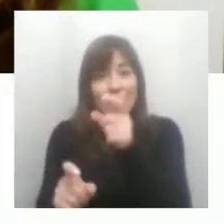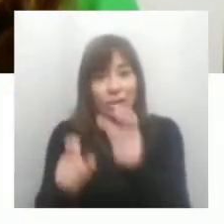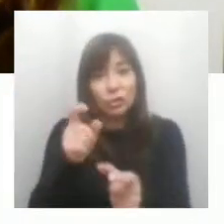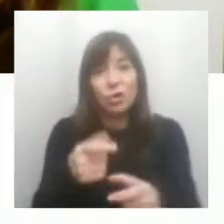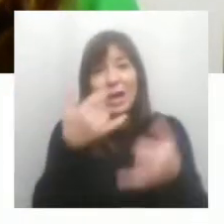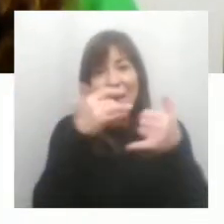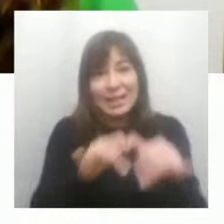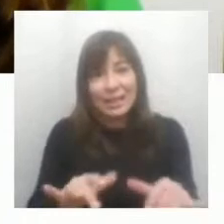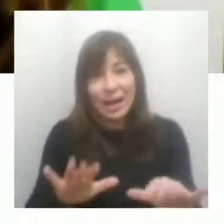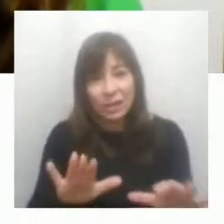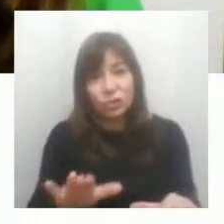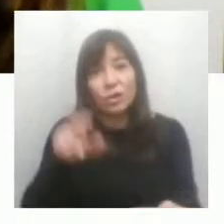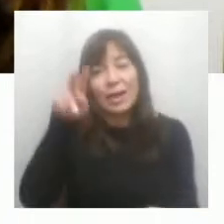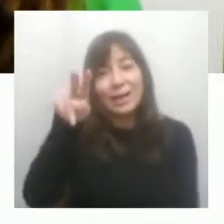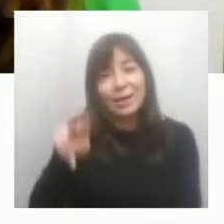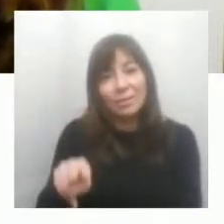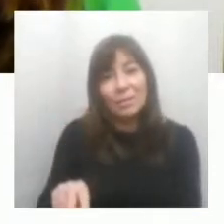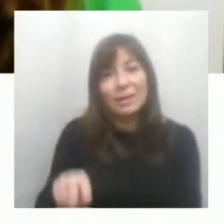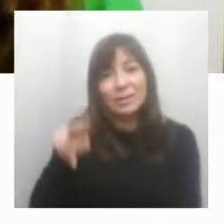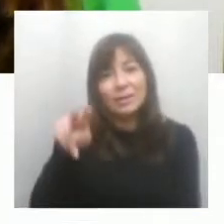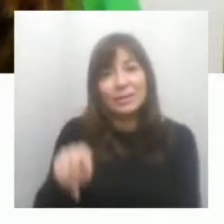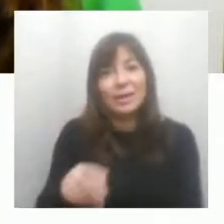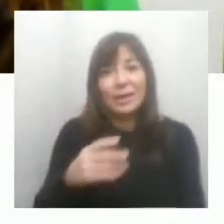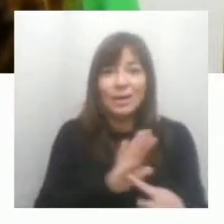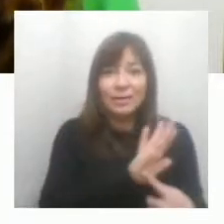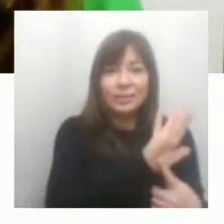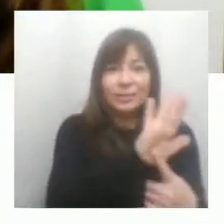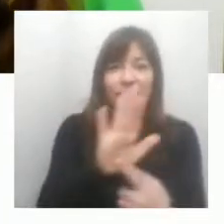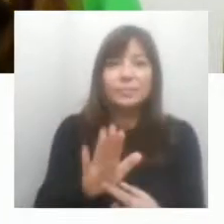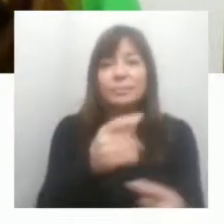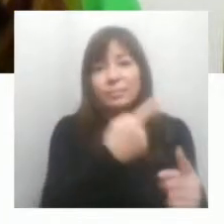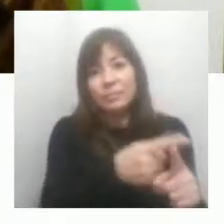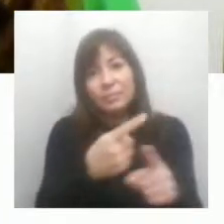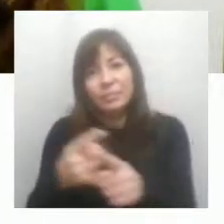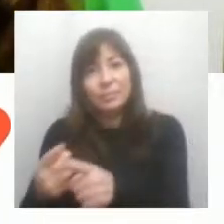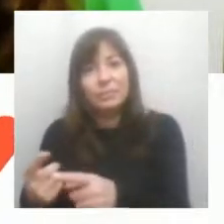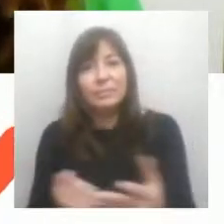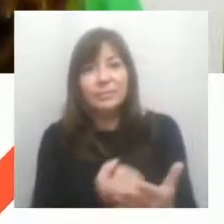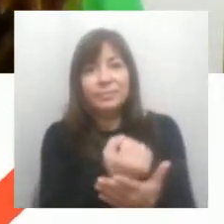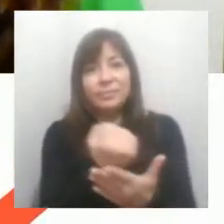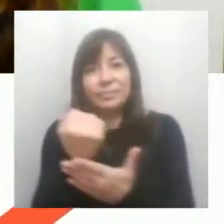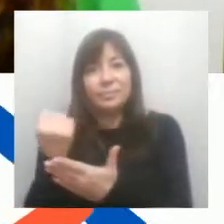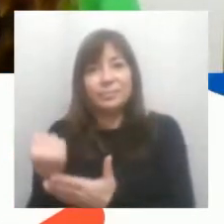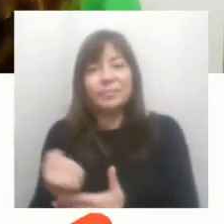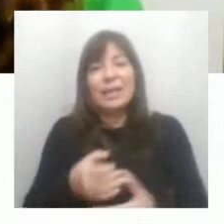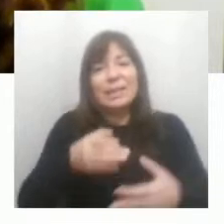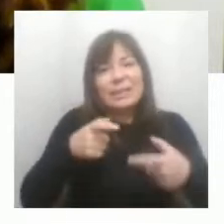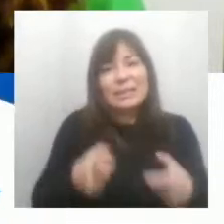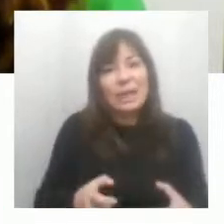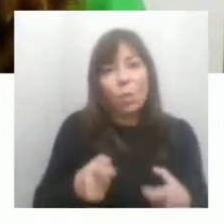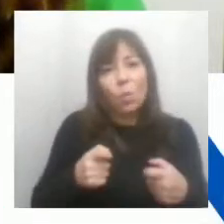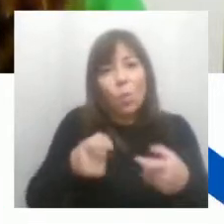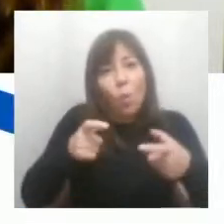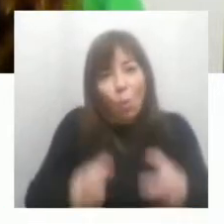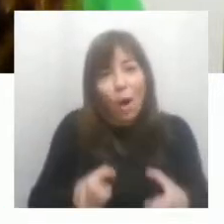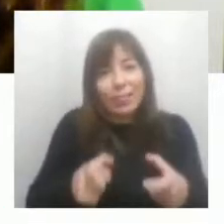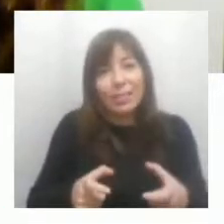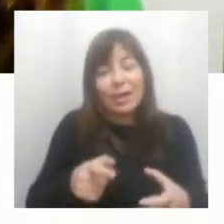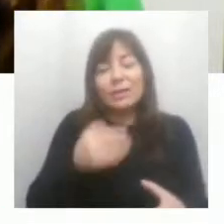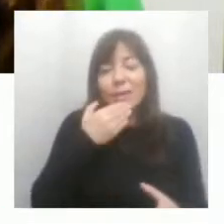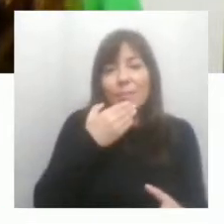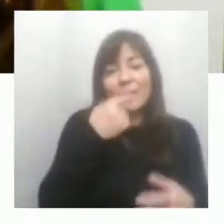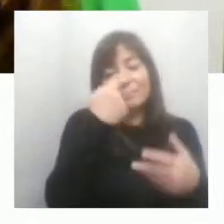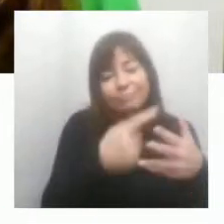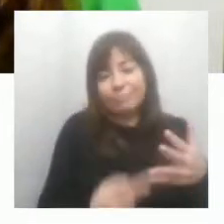instalaciones, administración, exhibiciones, entre otros colaboradores, por supuesto también seguridad, etc.